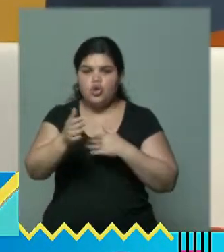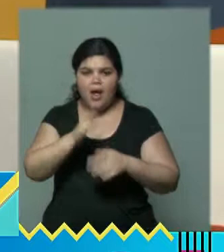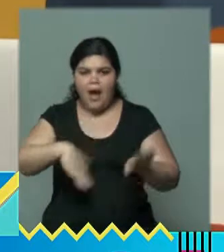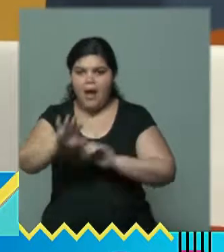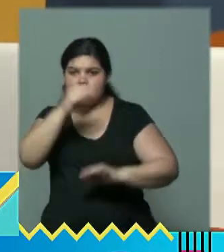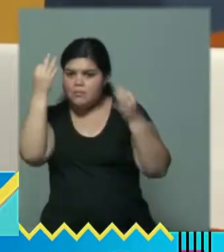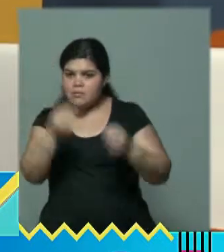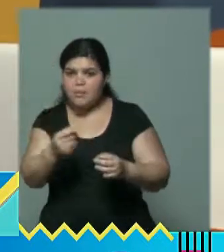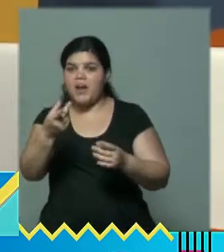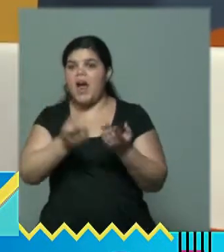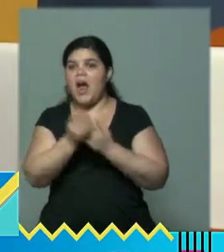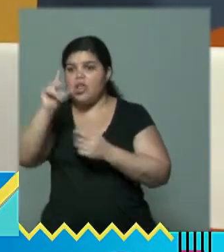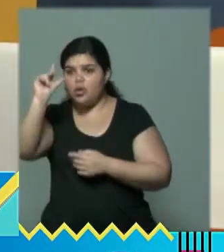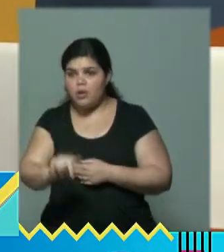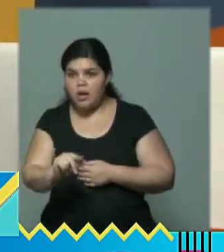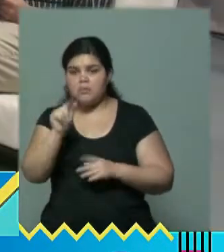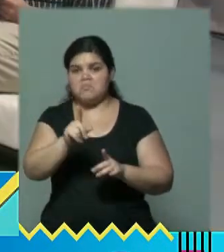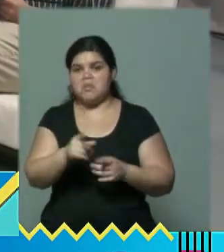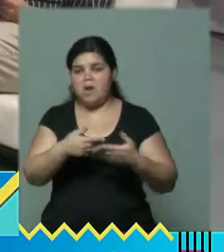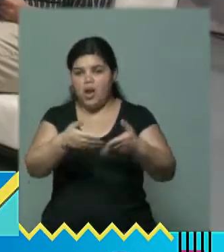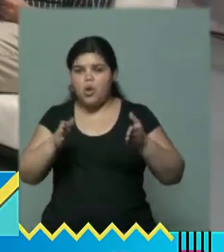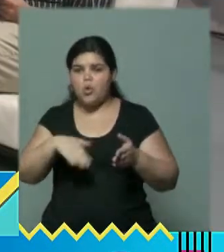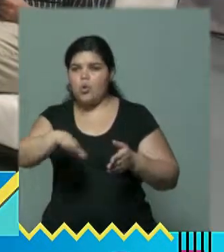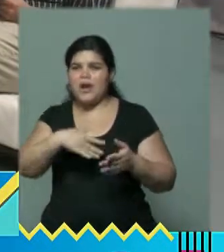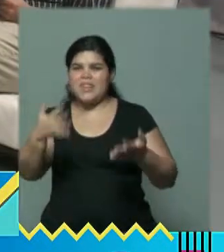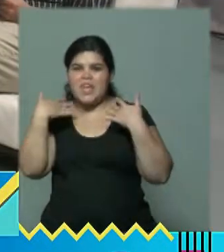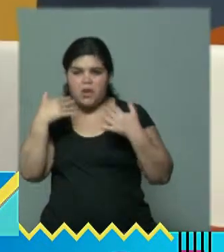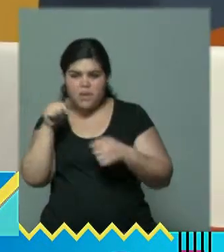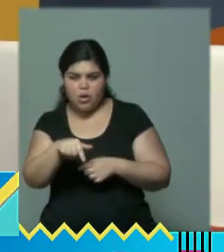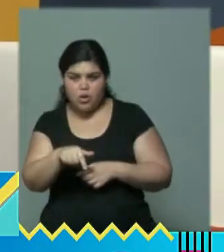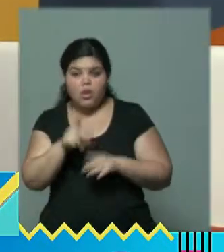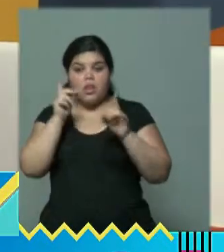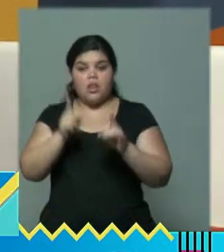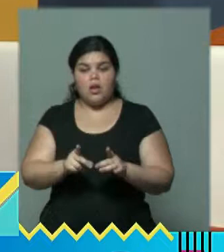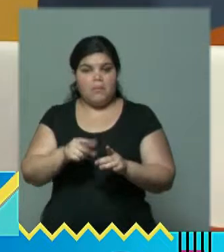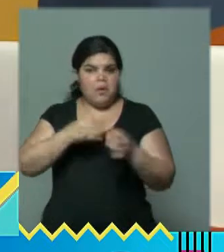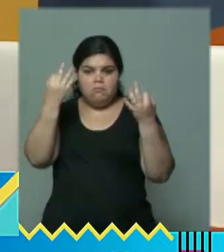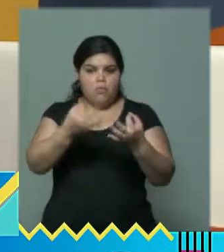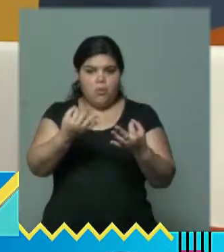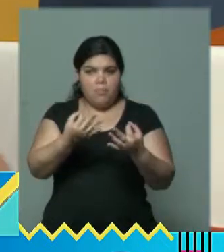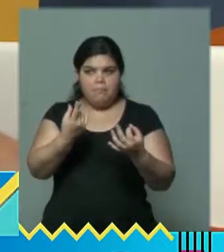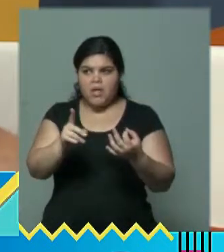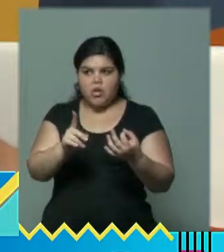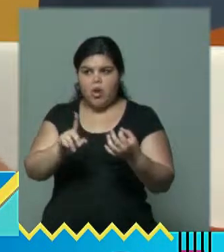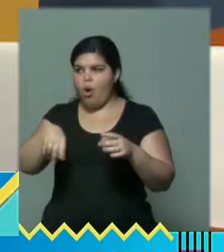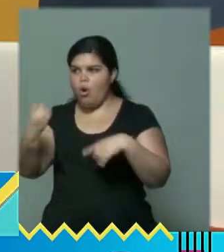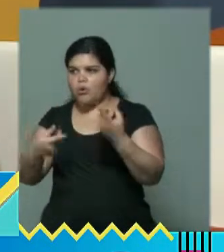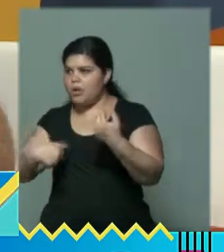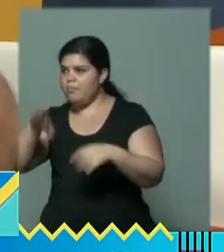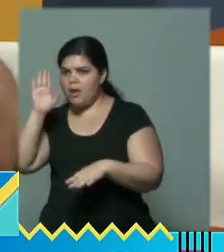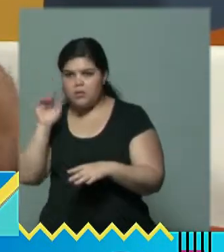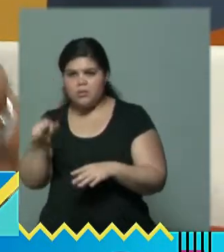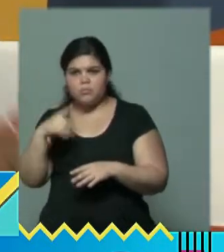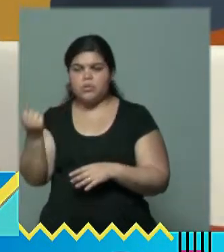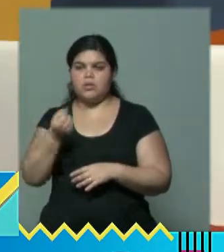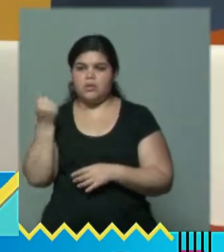hacen. Estamos hablando de centrales térmicas, lo cual es muy bueno, está bien que se hagan, pero también tenemos otras prioridades. Acá desde